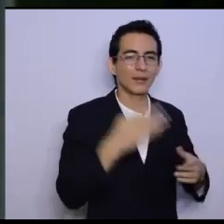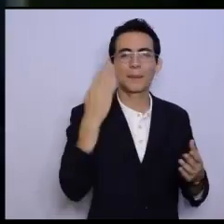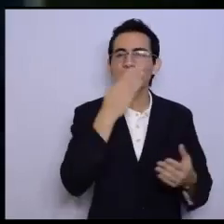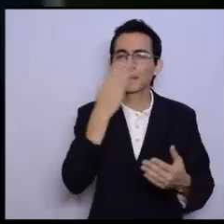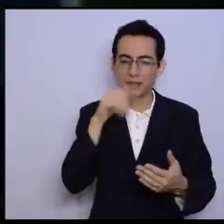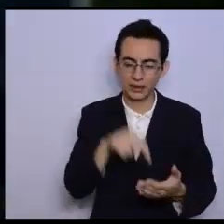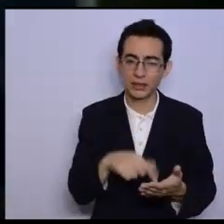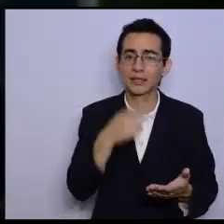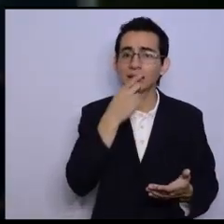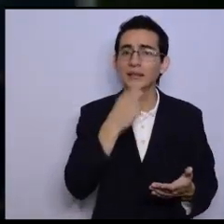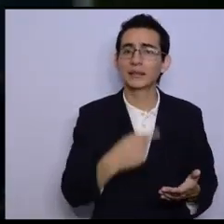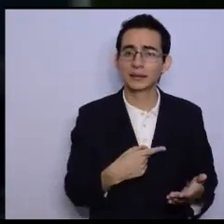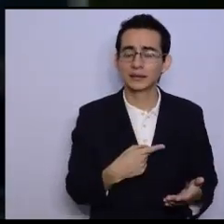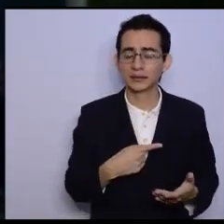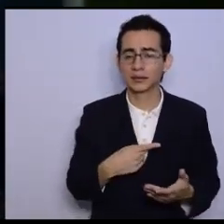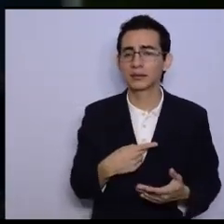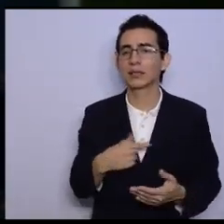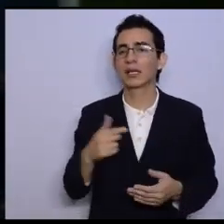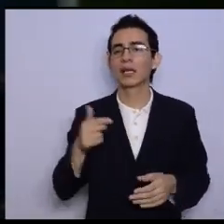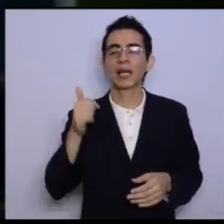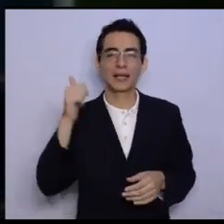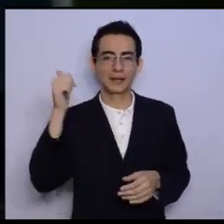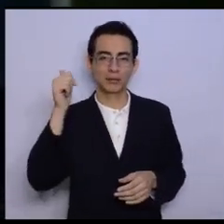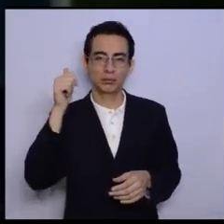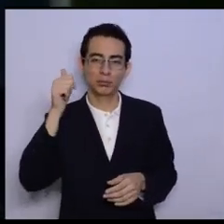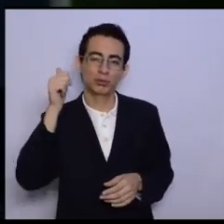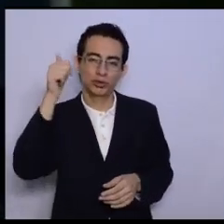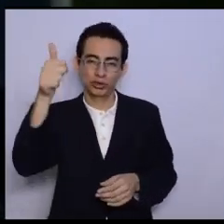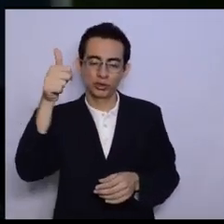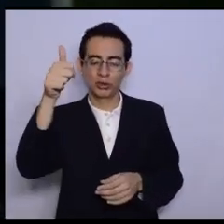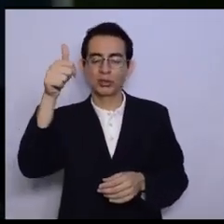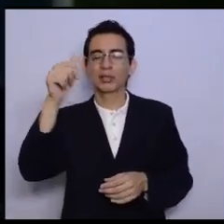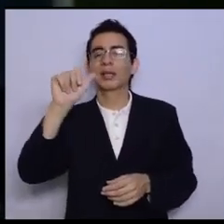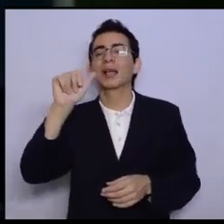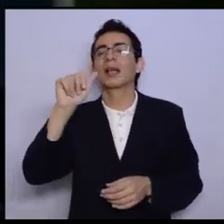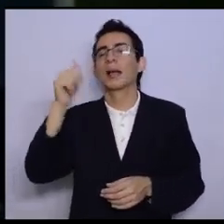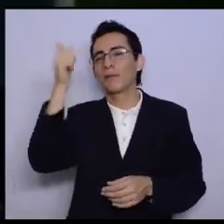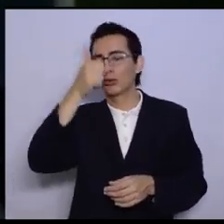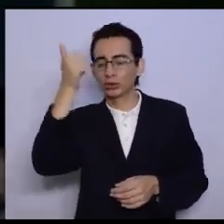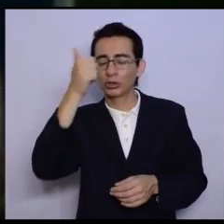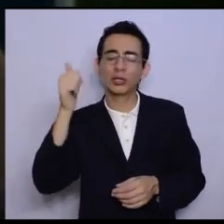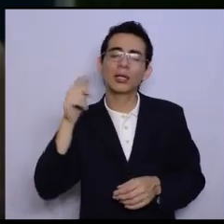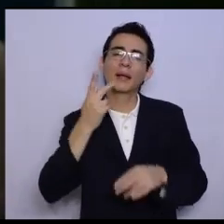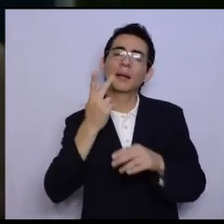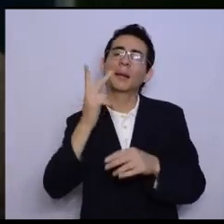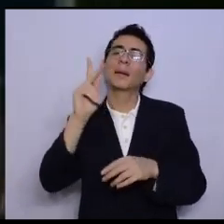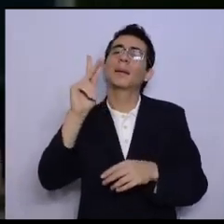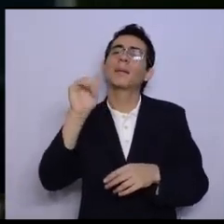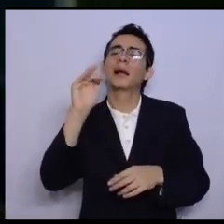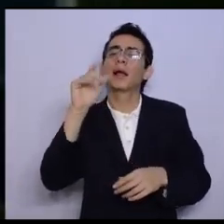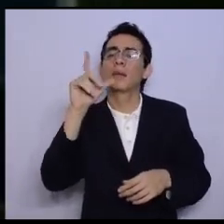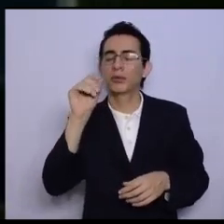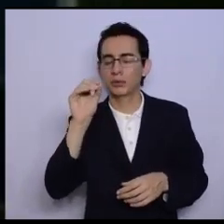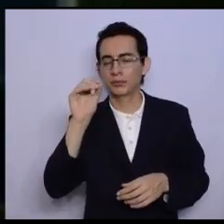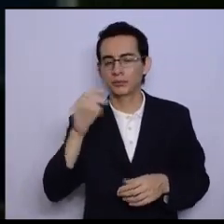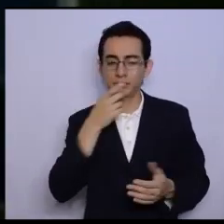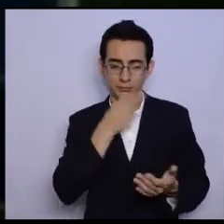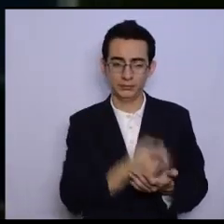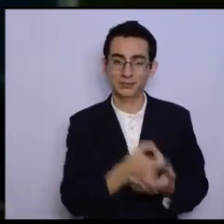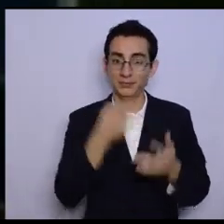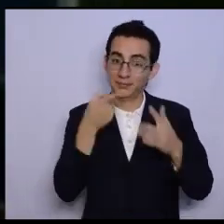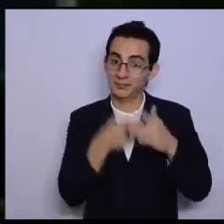ilustra este mensaje. El apóstol Pablo. Abran su Biblia en 2 Corintios 12:1, que fueron nuestros textos que